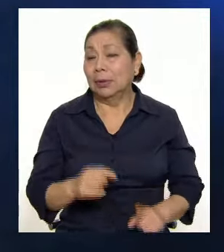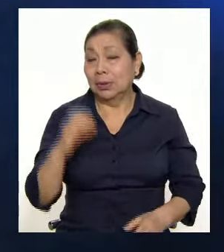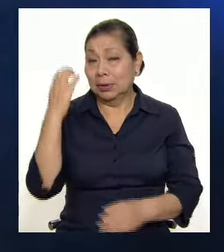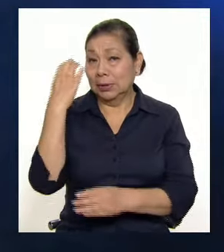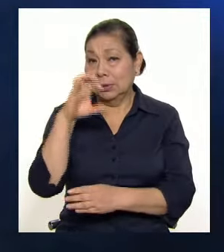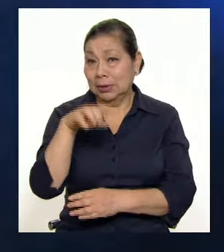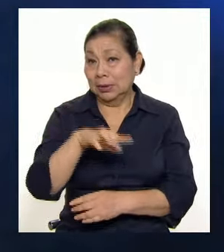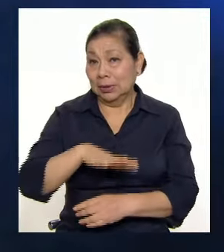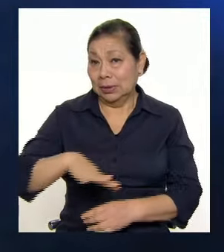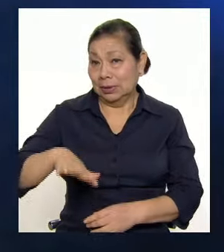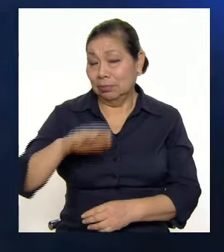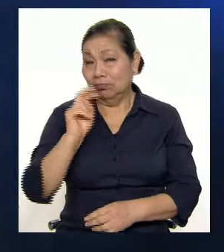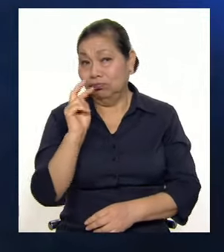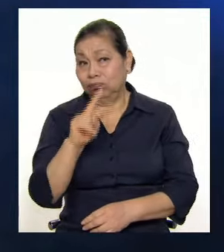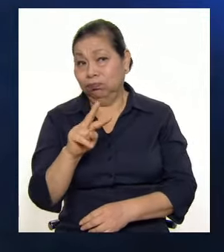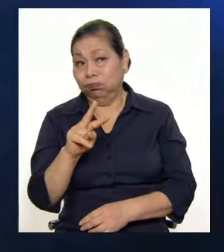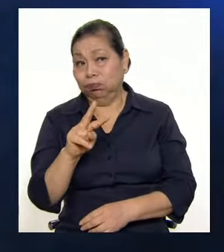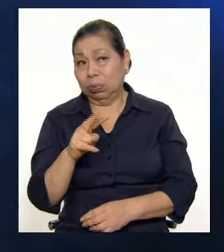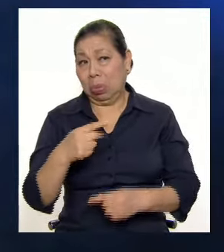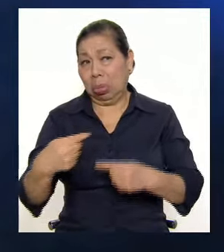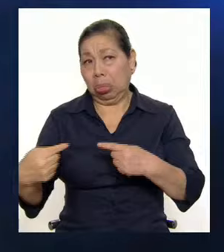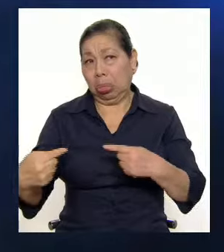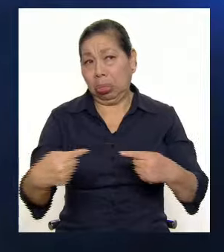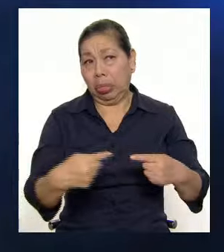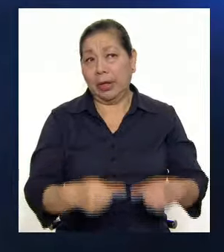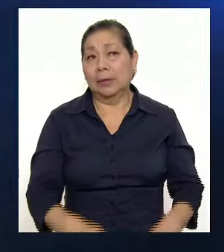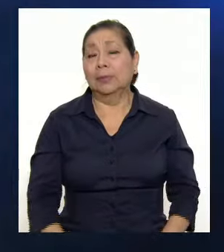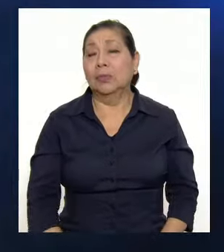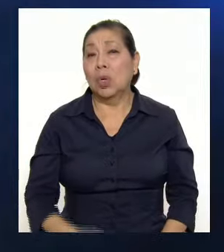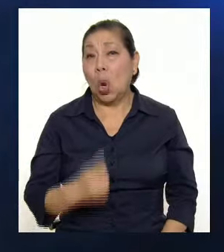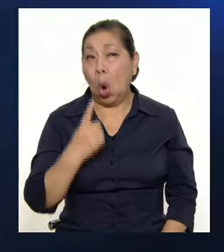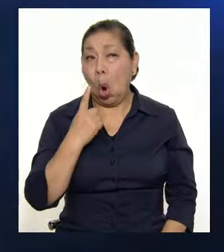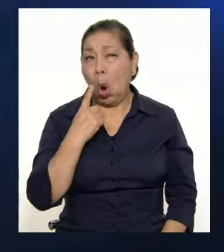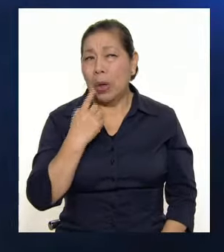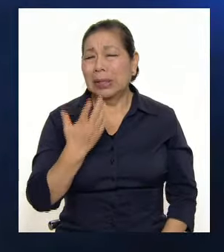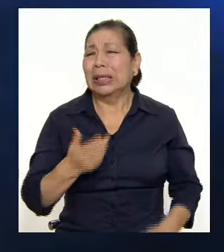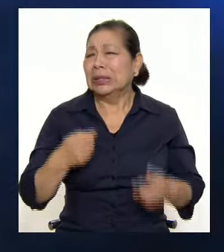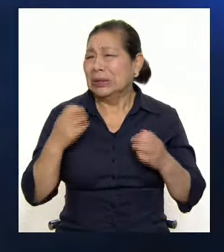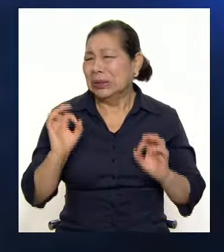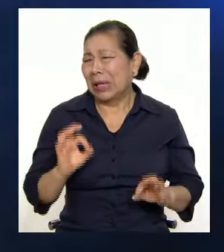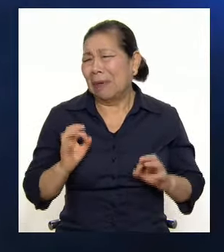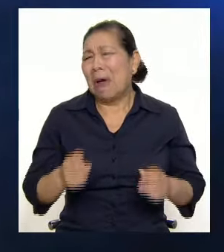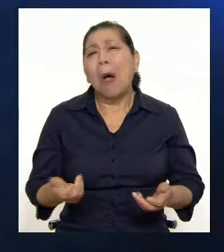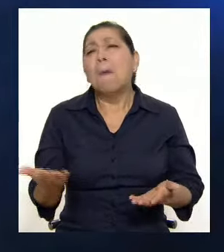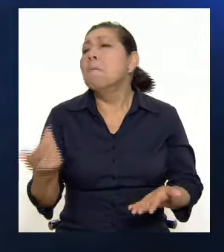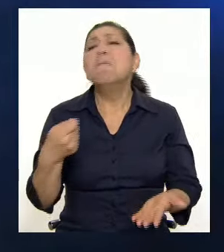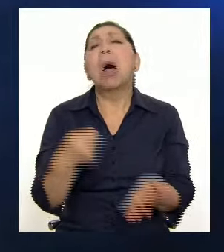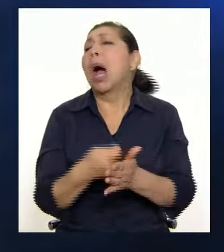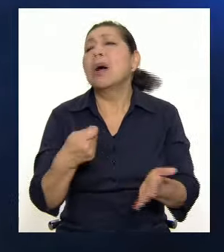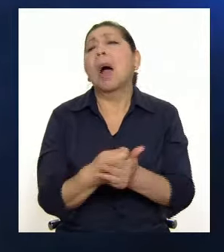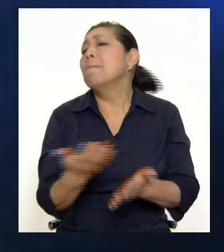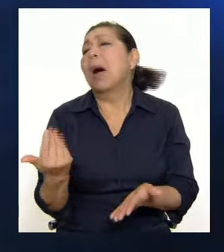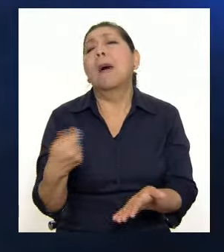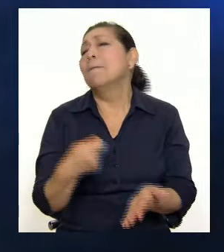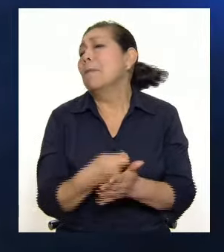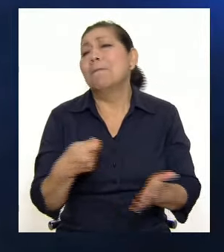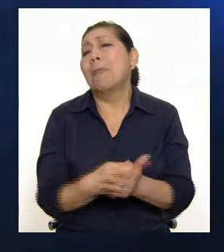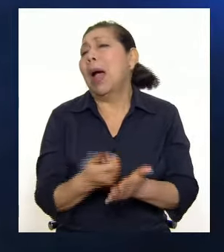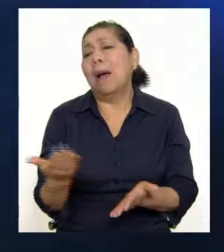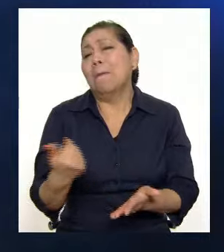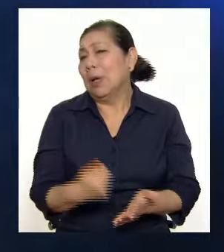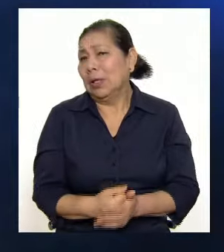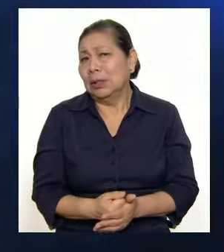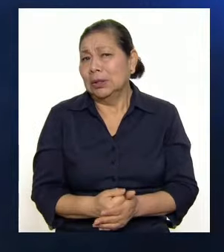Cámaras del mismo negocio captaron aquella discusión. Un hombre bastante insistente exige el pago del dinero y al